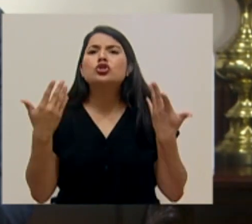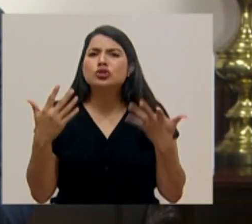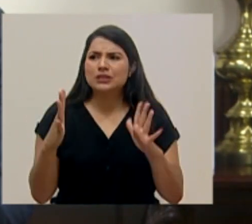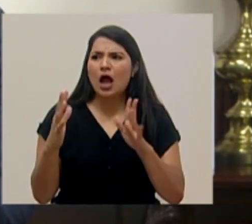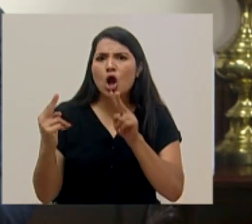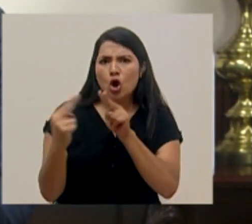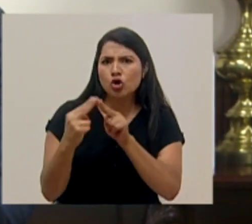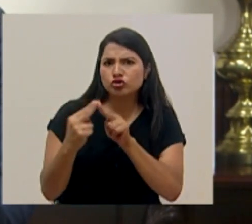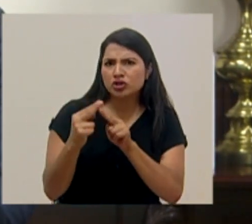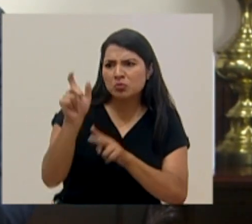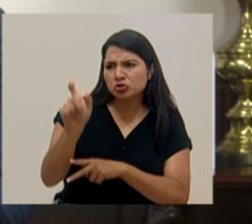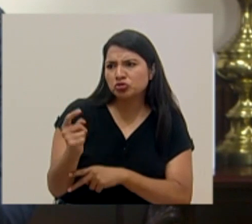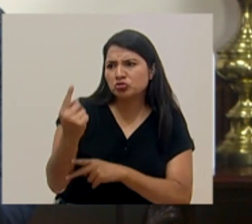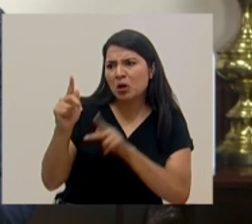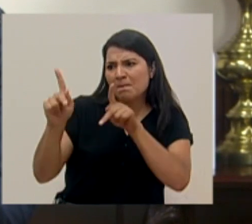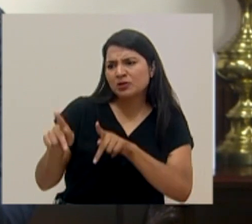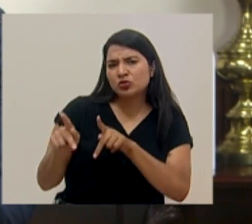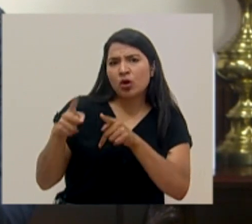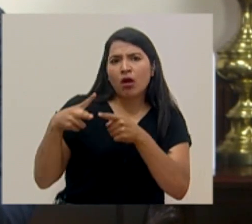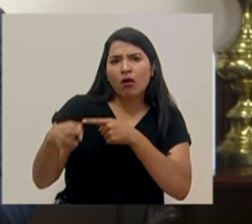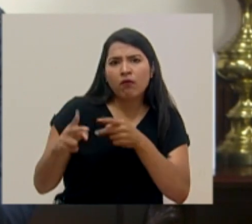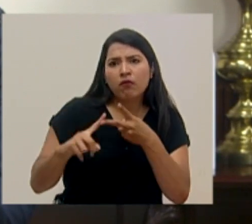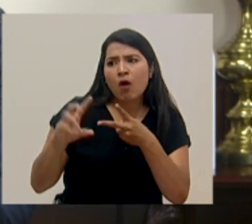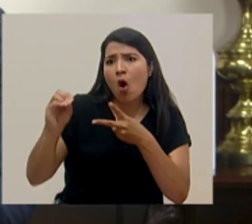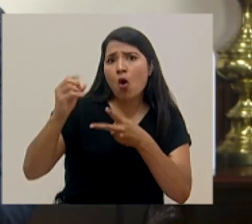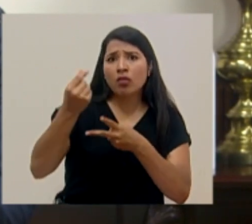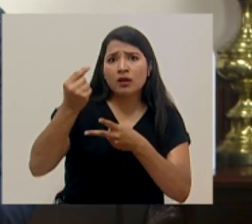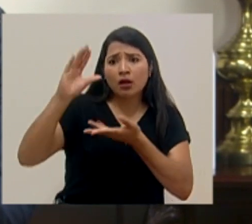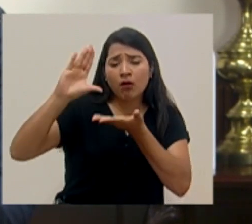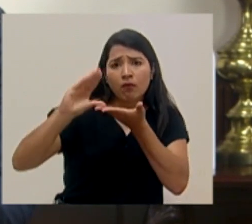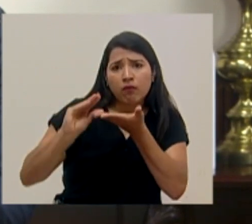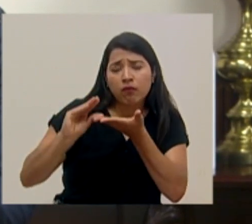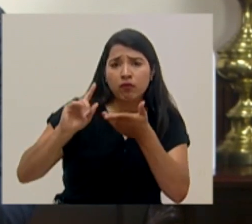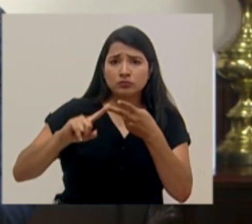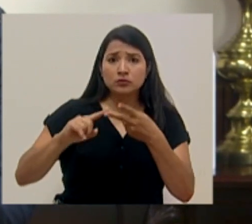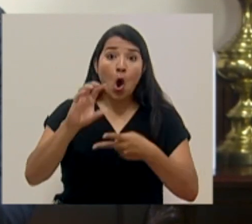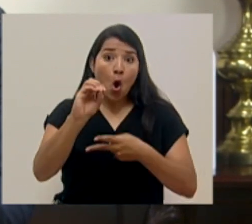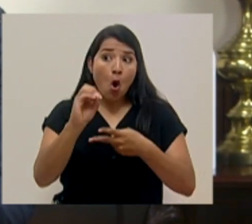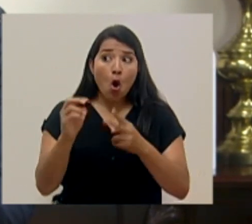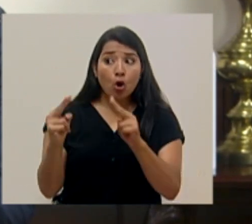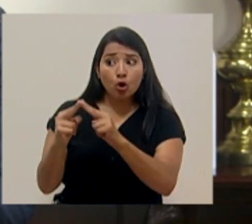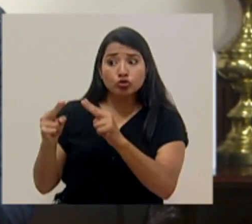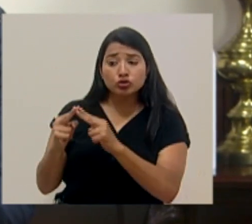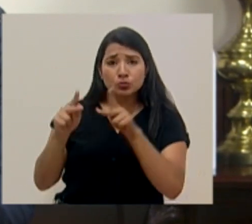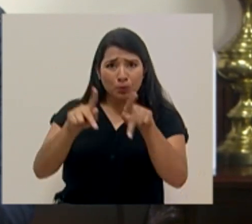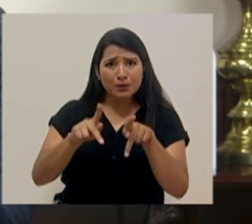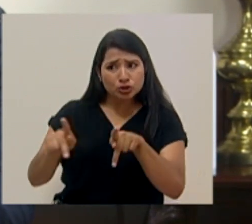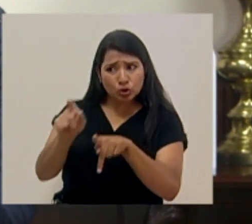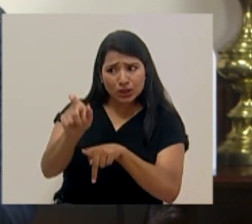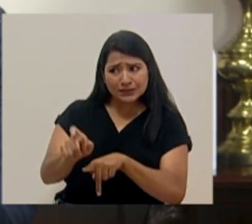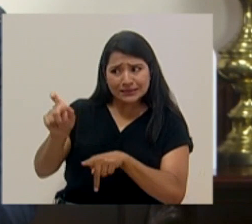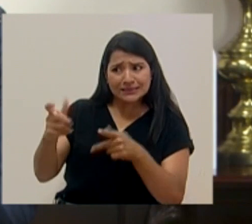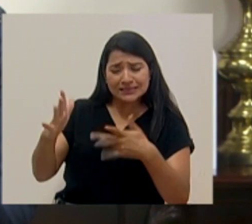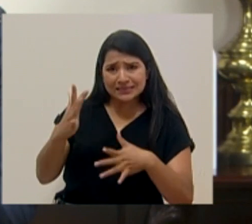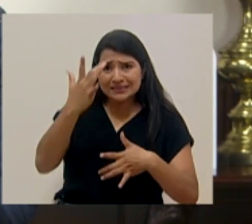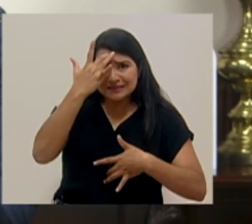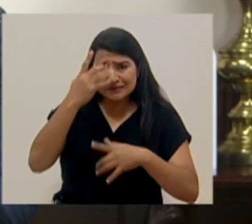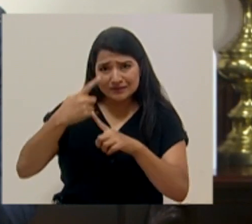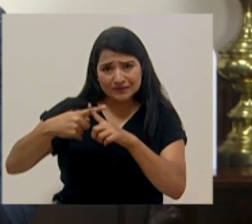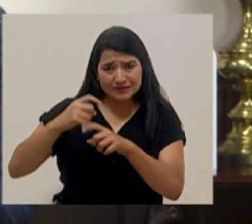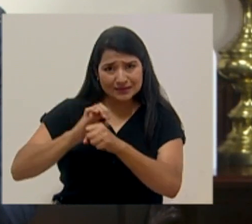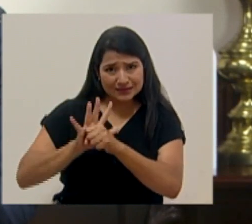alguien que ha perdido su empleo o sus ingresos. Muchos conocemos personas que se han contagiado y de seguir